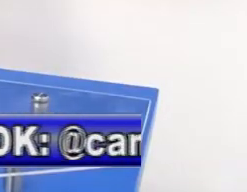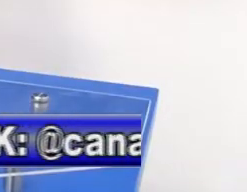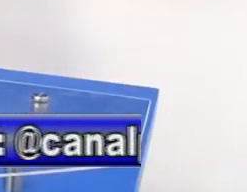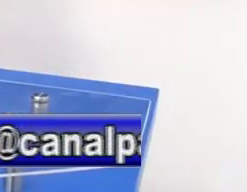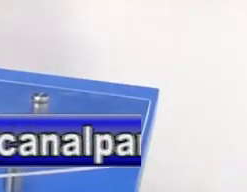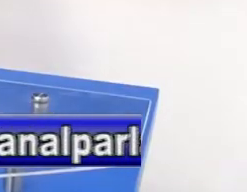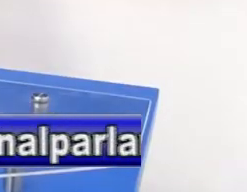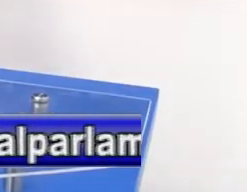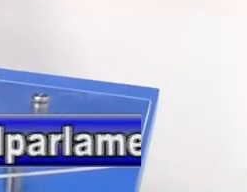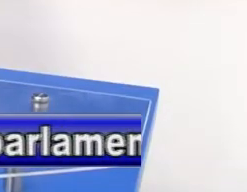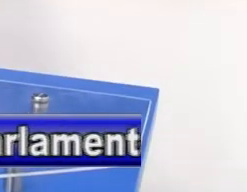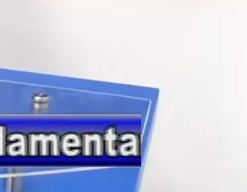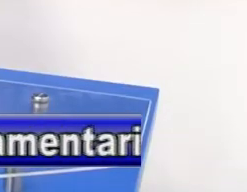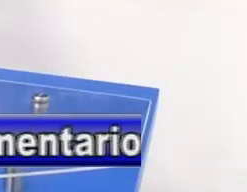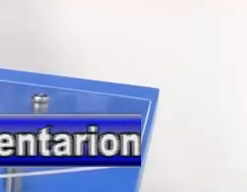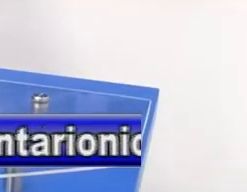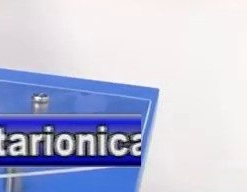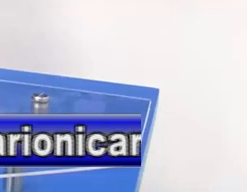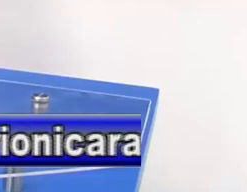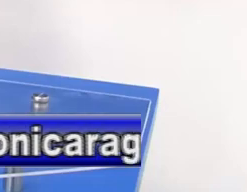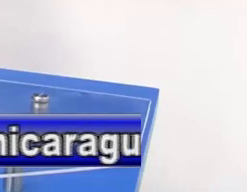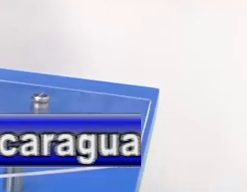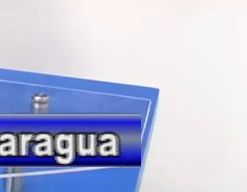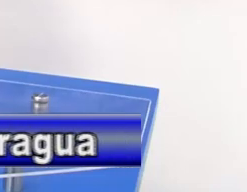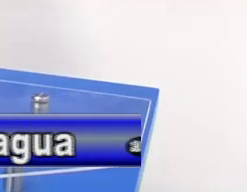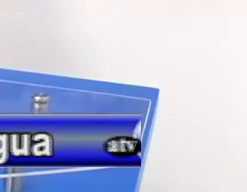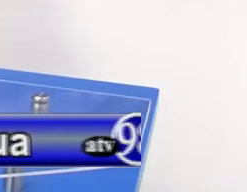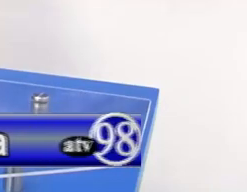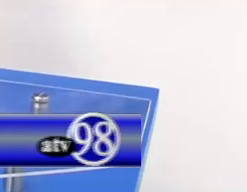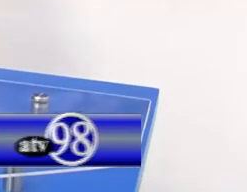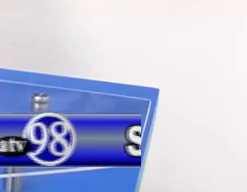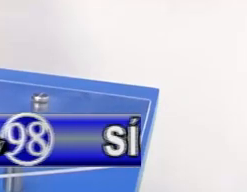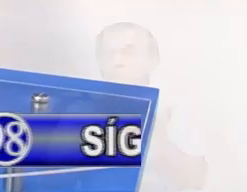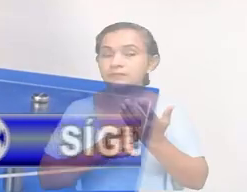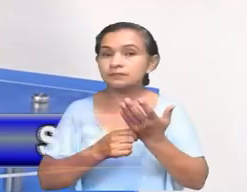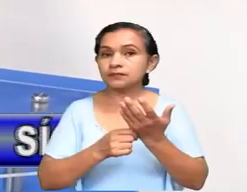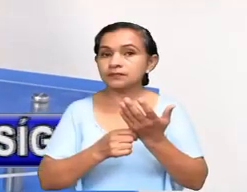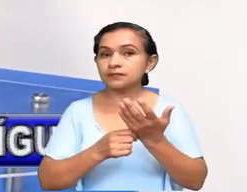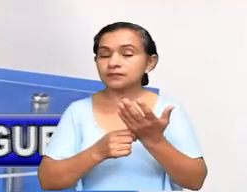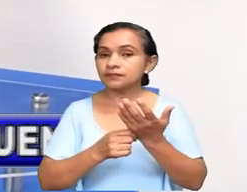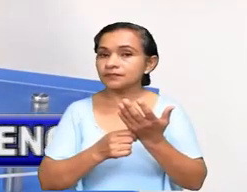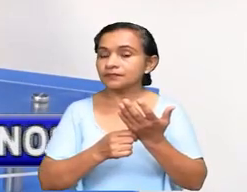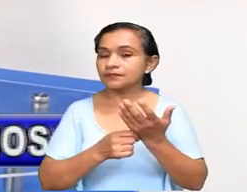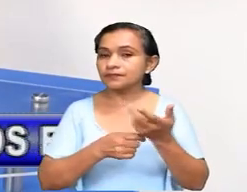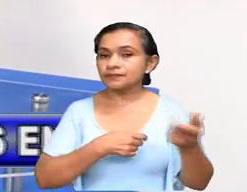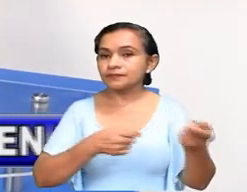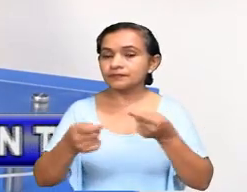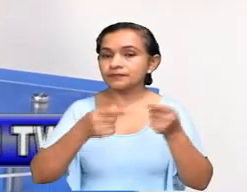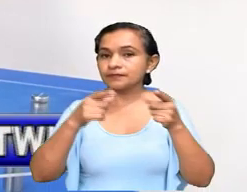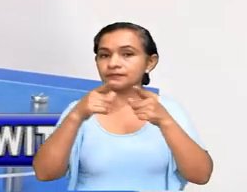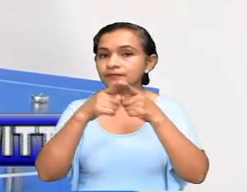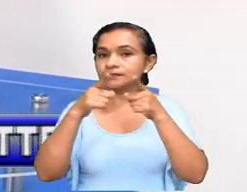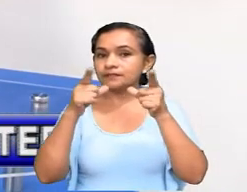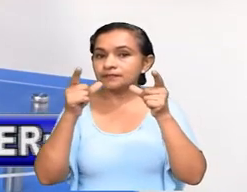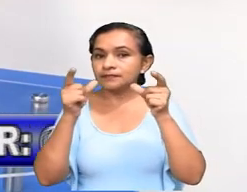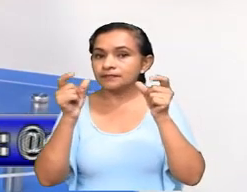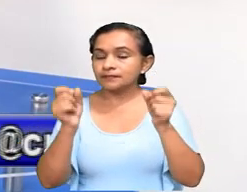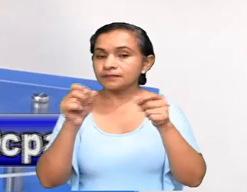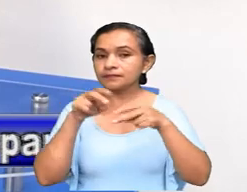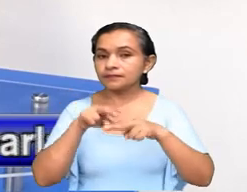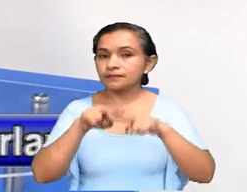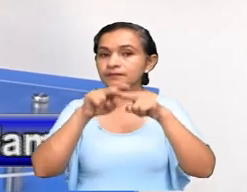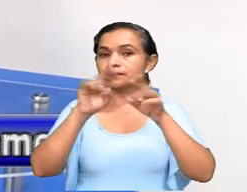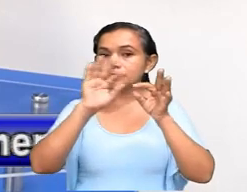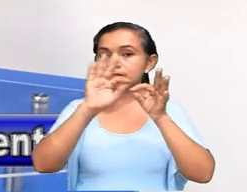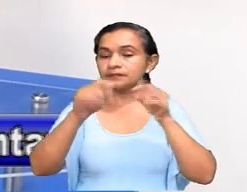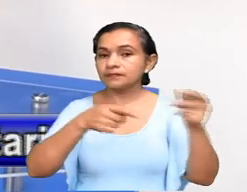Y bien, precisamente si usted busca artículos de cuero para portar, en el contexto de las fiestas patronales de Managua, el Parque Nacional de Ferias